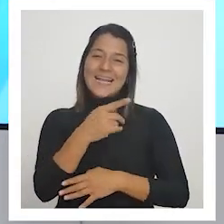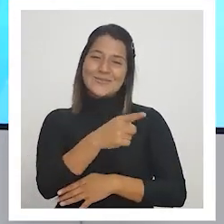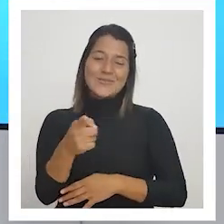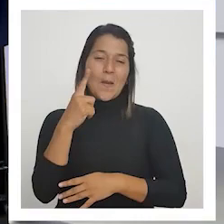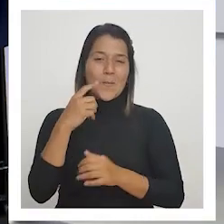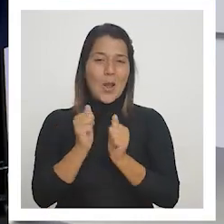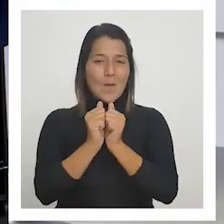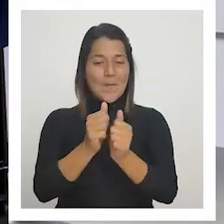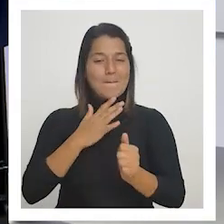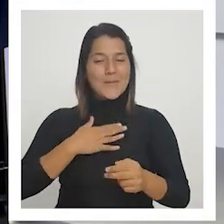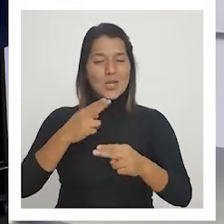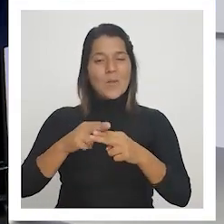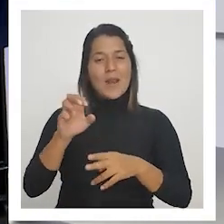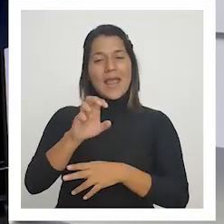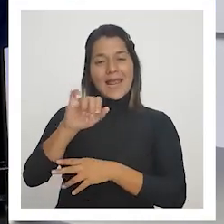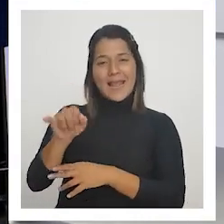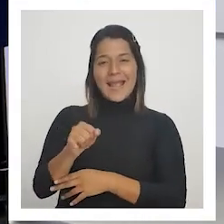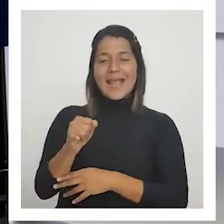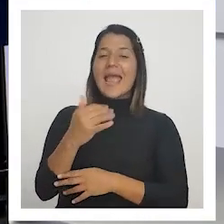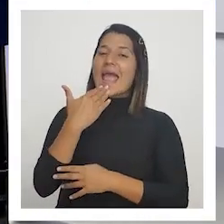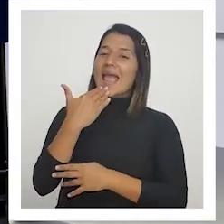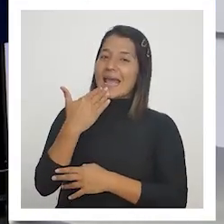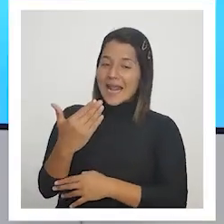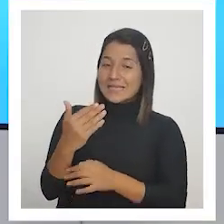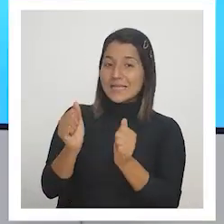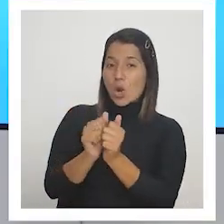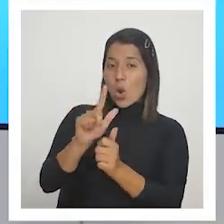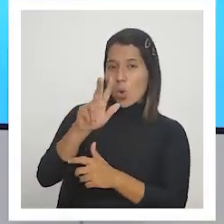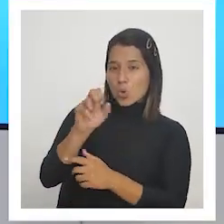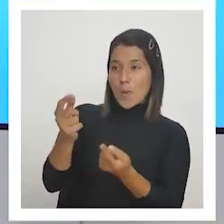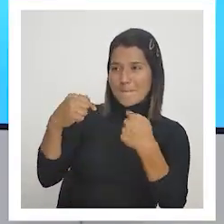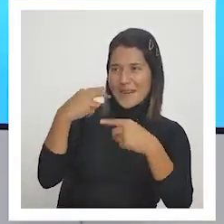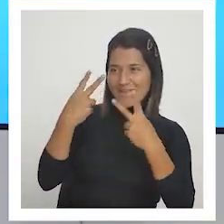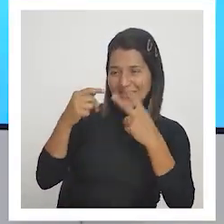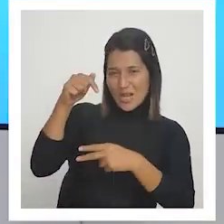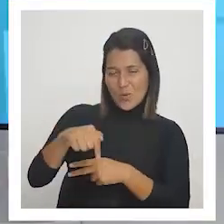y muy agradecido con Honduras por Con habernos todo. visitado el día de hoy. Nos vemos.